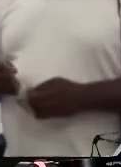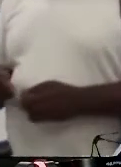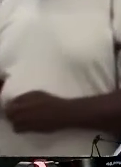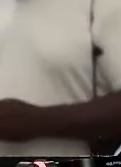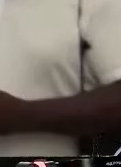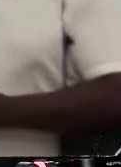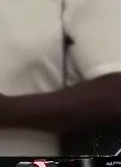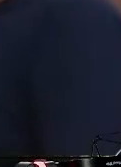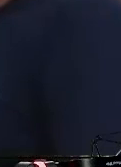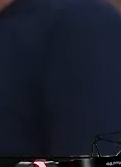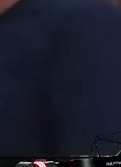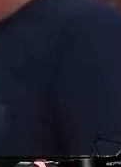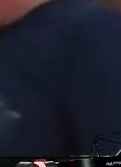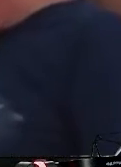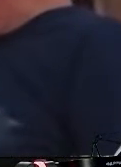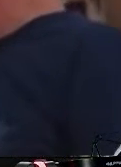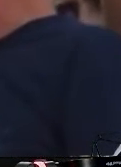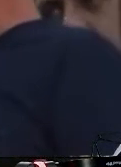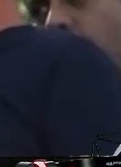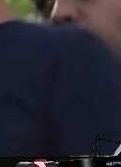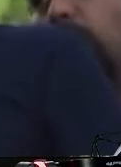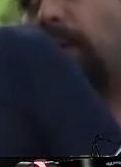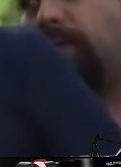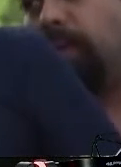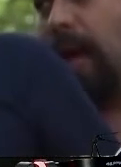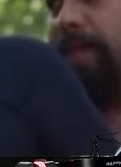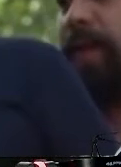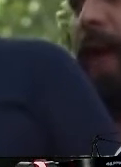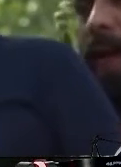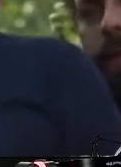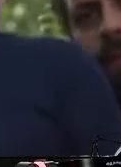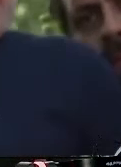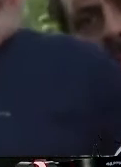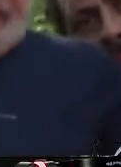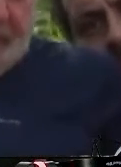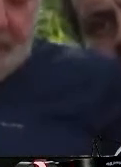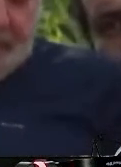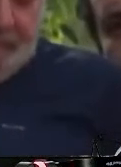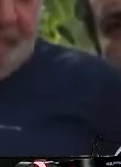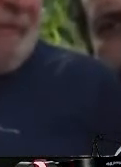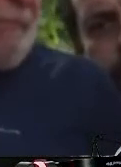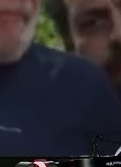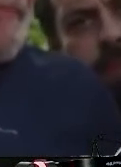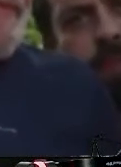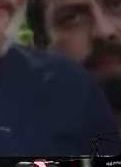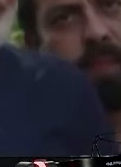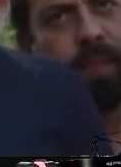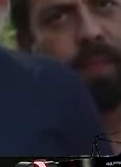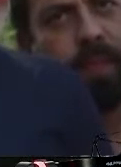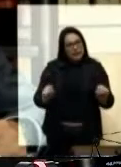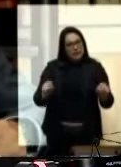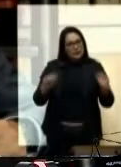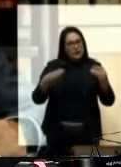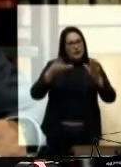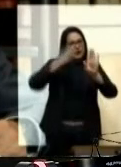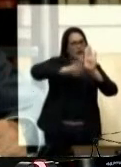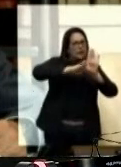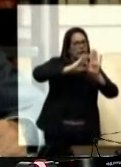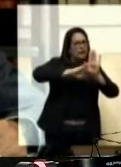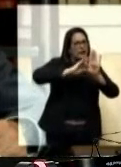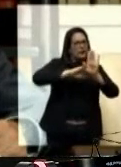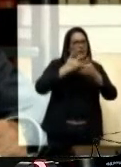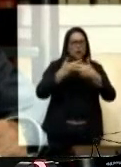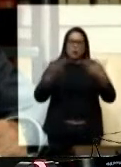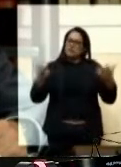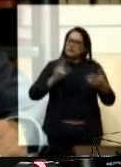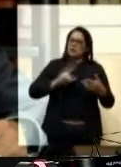liderazgo joven o el liderazgo de relevo en Brasil? No tenemos muchas lideranzas jóvenes